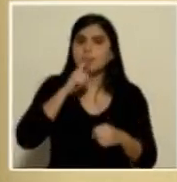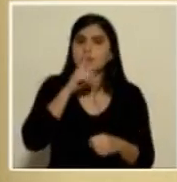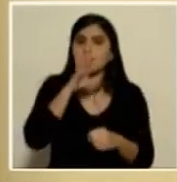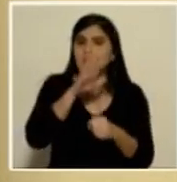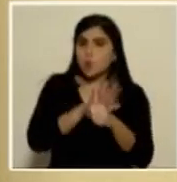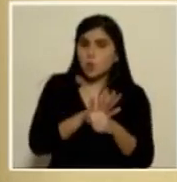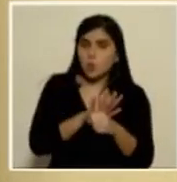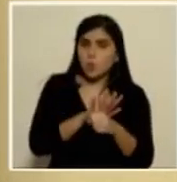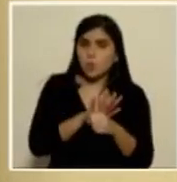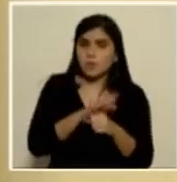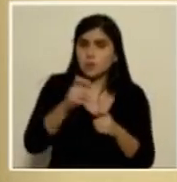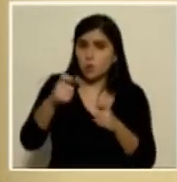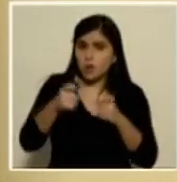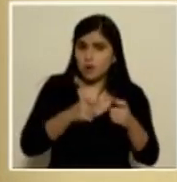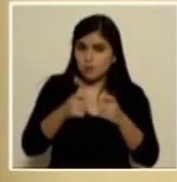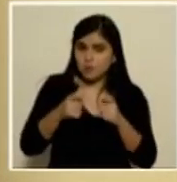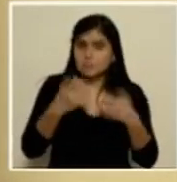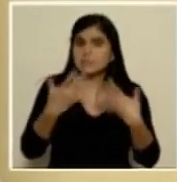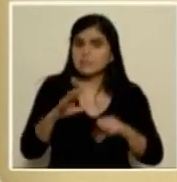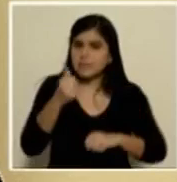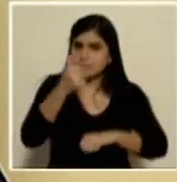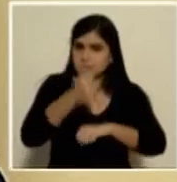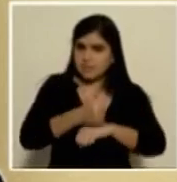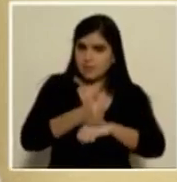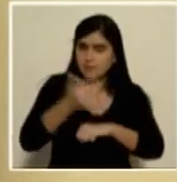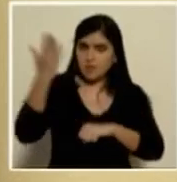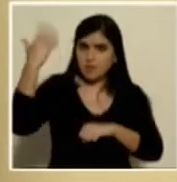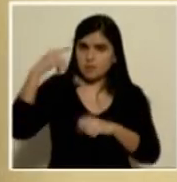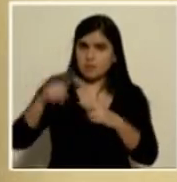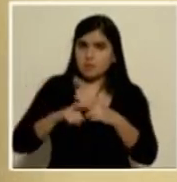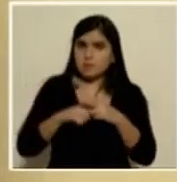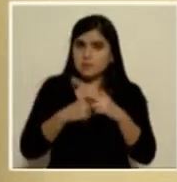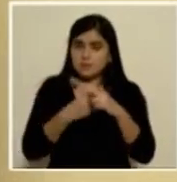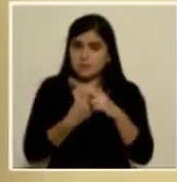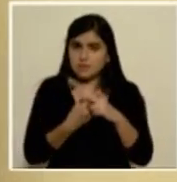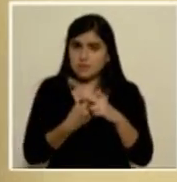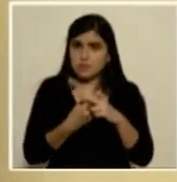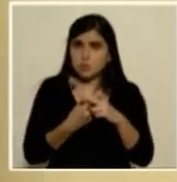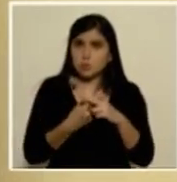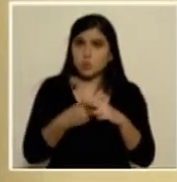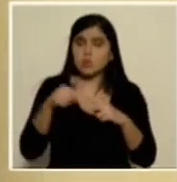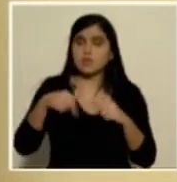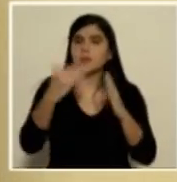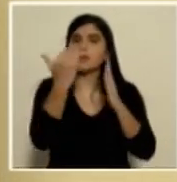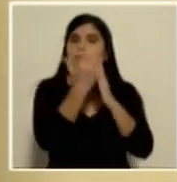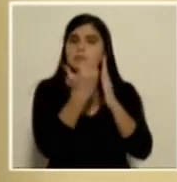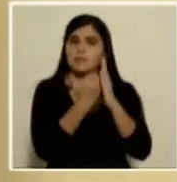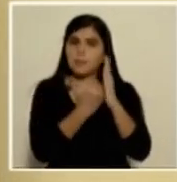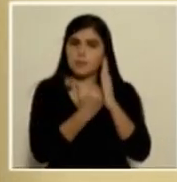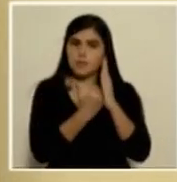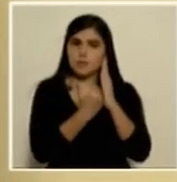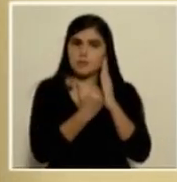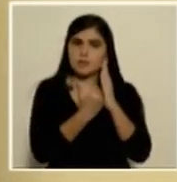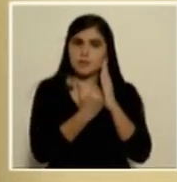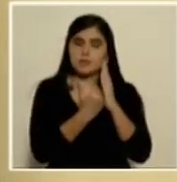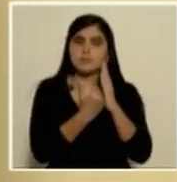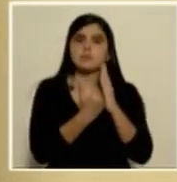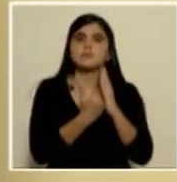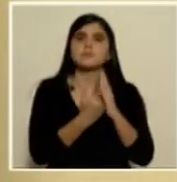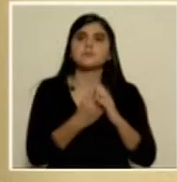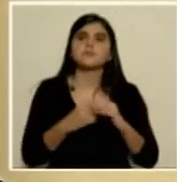la regulación que ya está establecida desde inicios prácticamente de estas medidas de